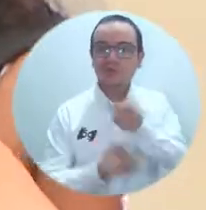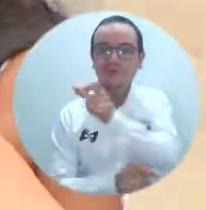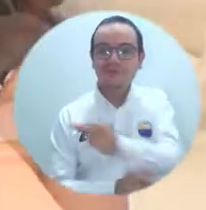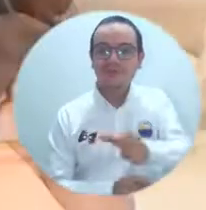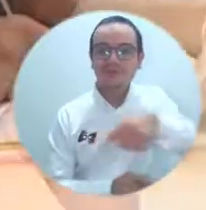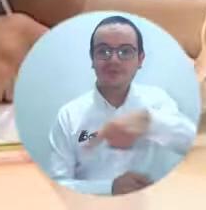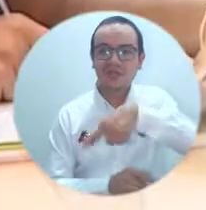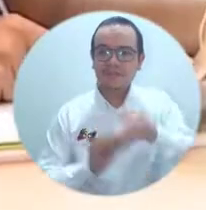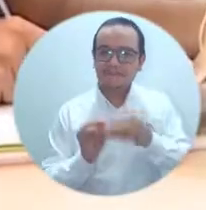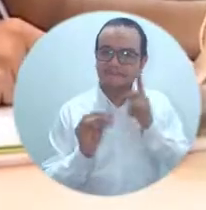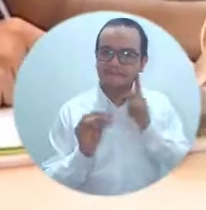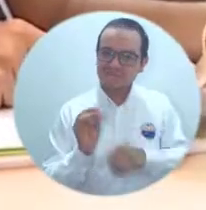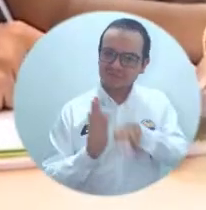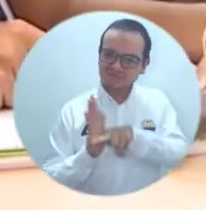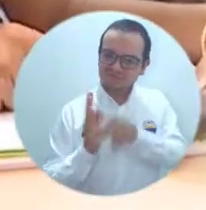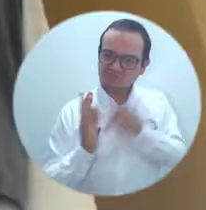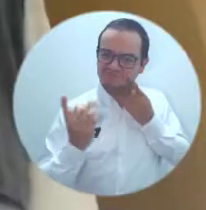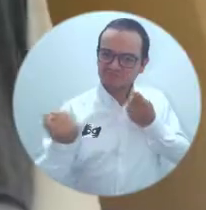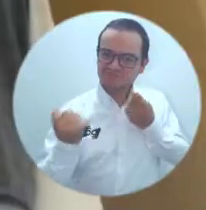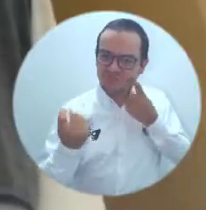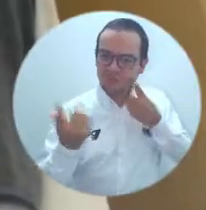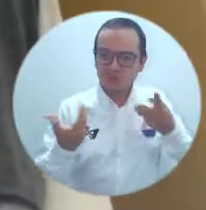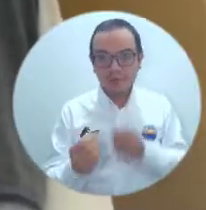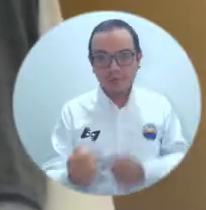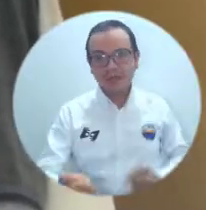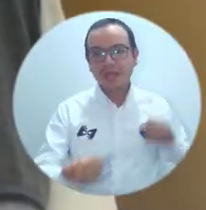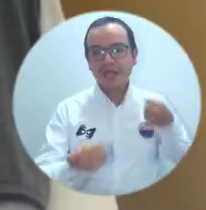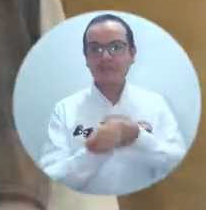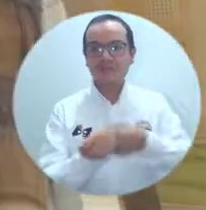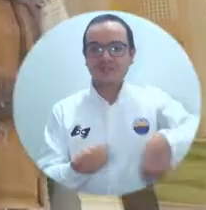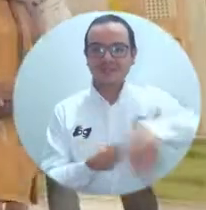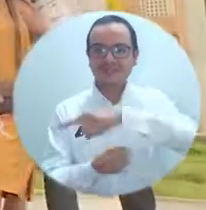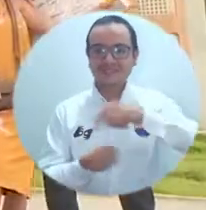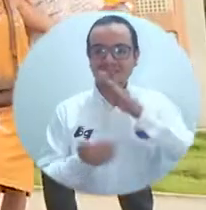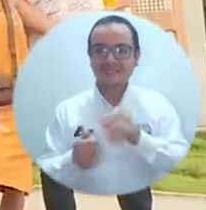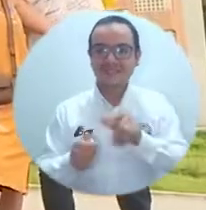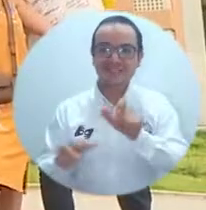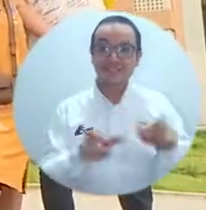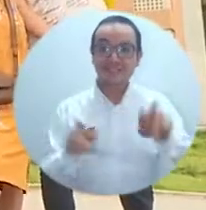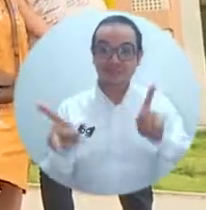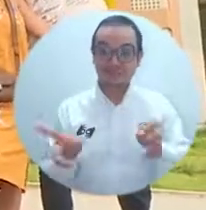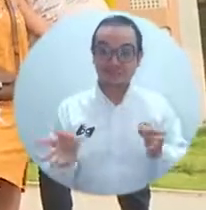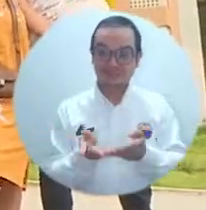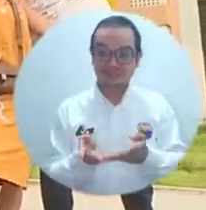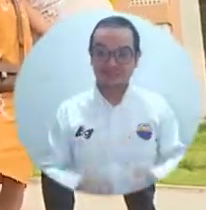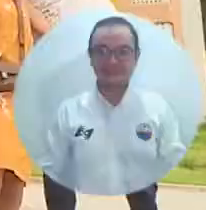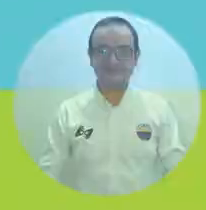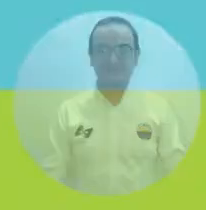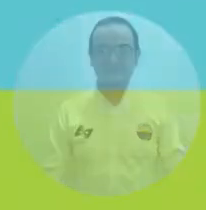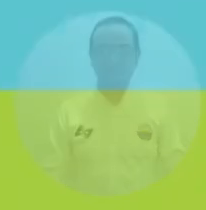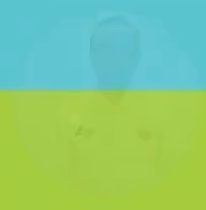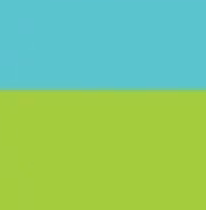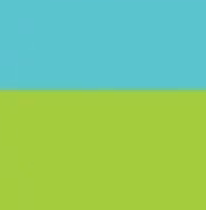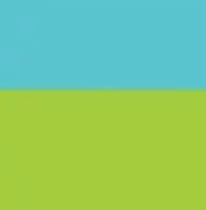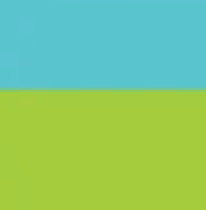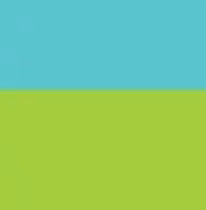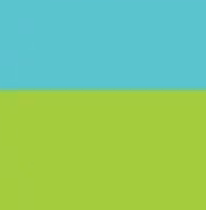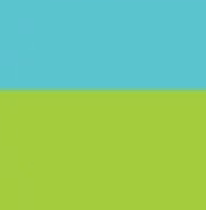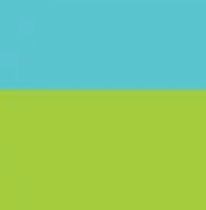y seguirá trabajando en políticas de desarrollo institucionales orientadas al beneficio de la comunidad estudiantil.